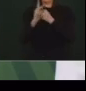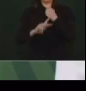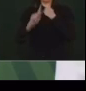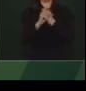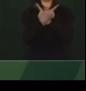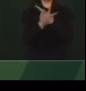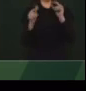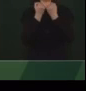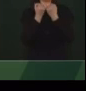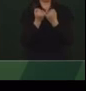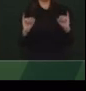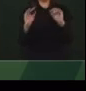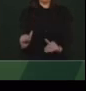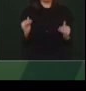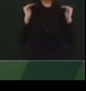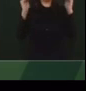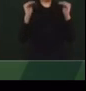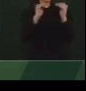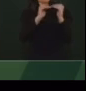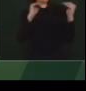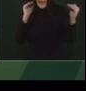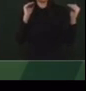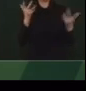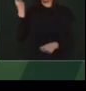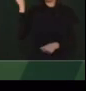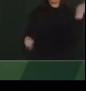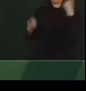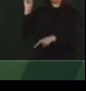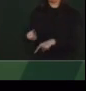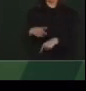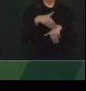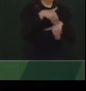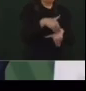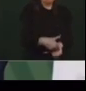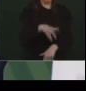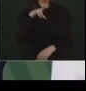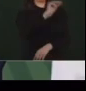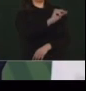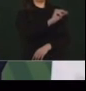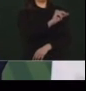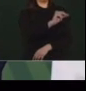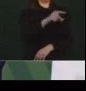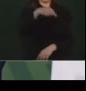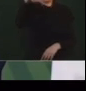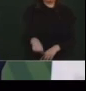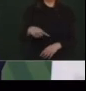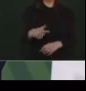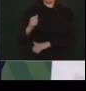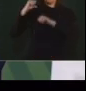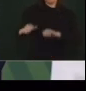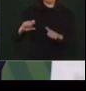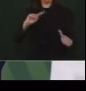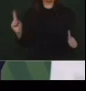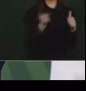independiente, soberano. Nosotros no recibimos órdenes de nadie. Aquí manda el pueblo de México.